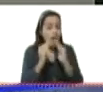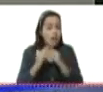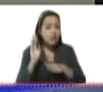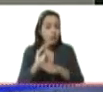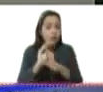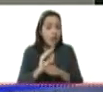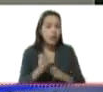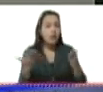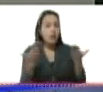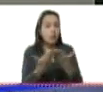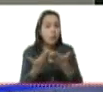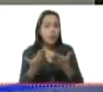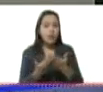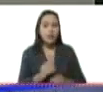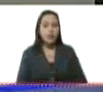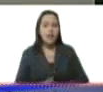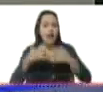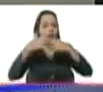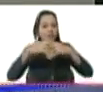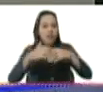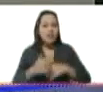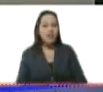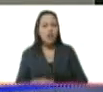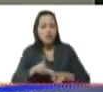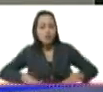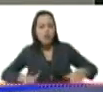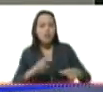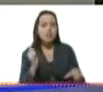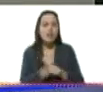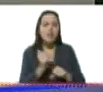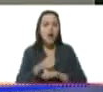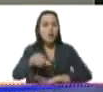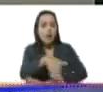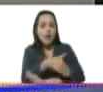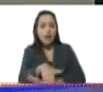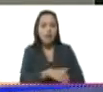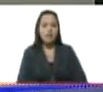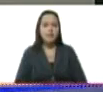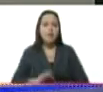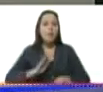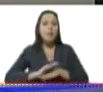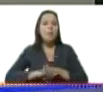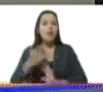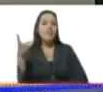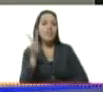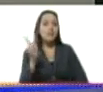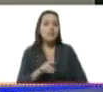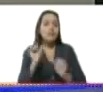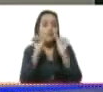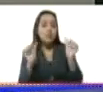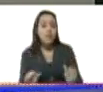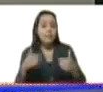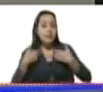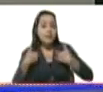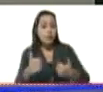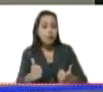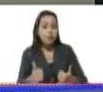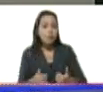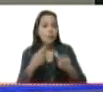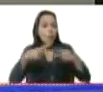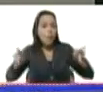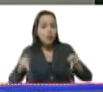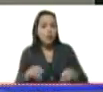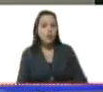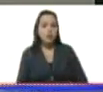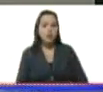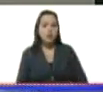la escuela, en la fábrica, en el centro de trabajo, en las calles. Porque Venezuela, con su sistema de salud pública